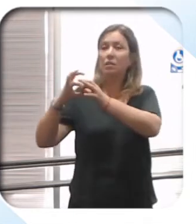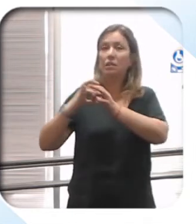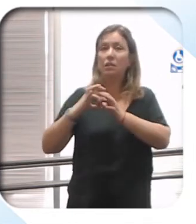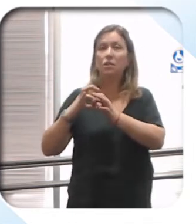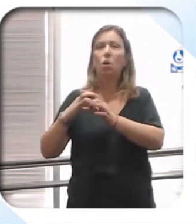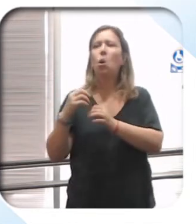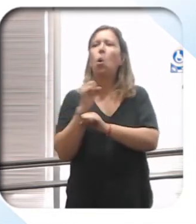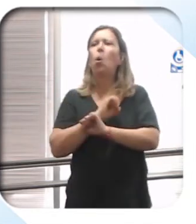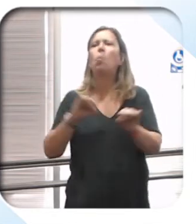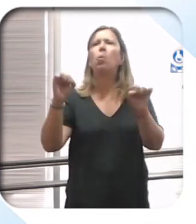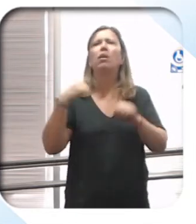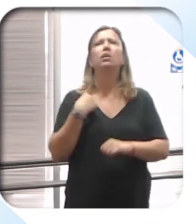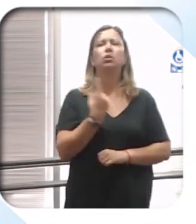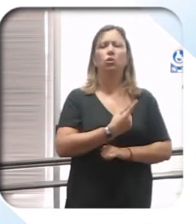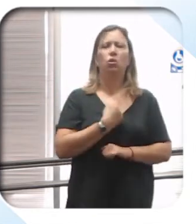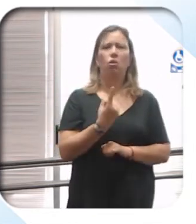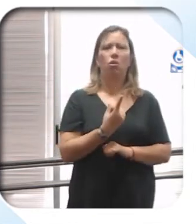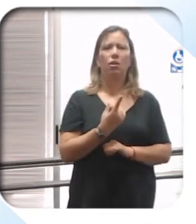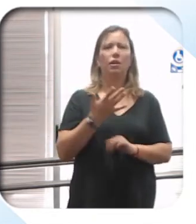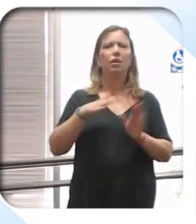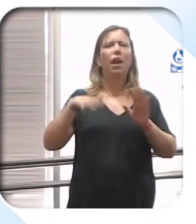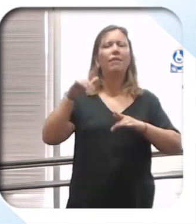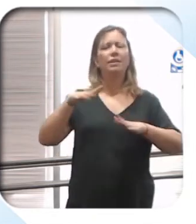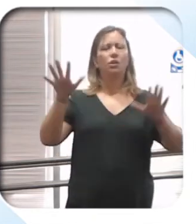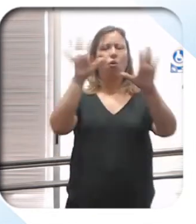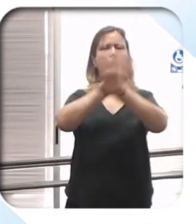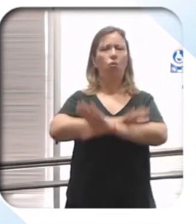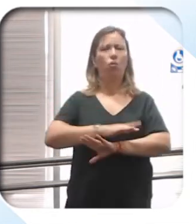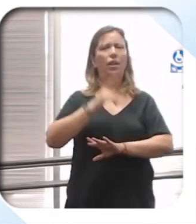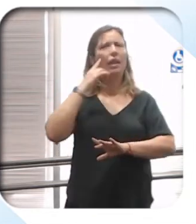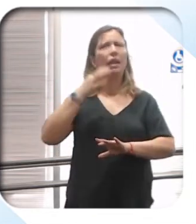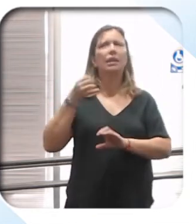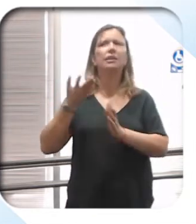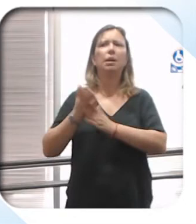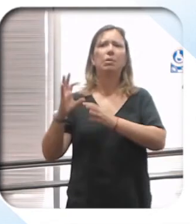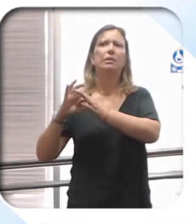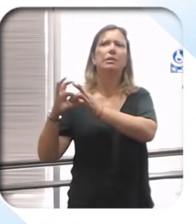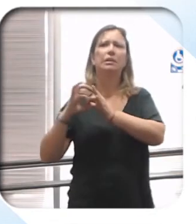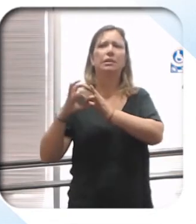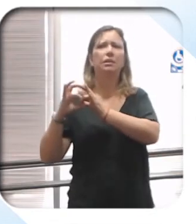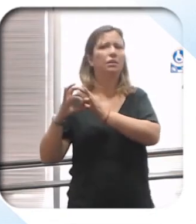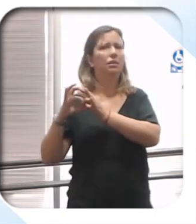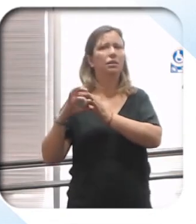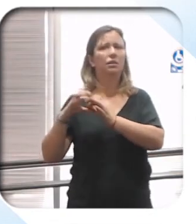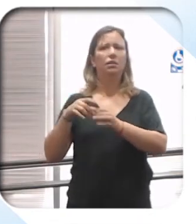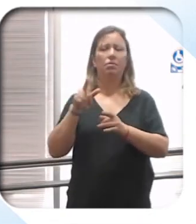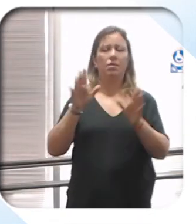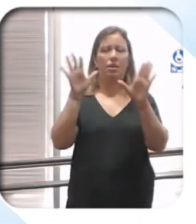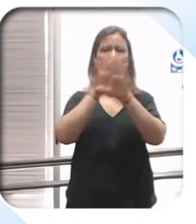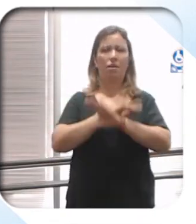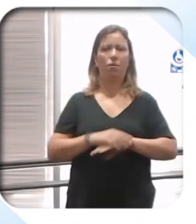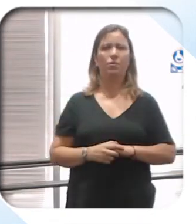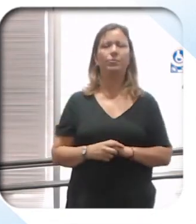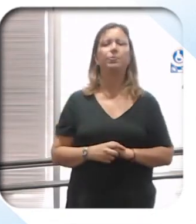severa no puede ser autónomo, entonces se juntan esos dos, se hacen como ecuaciones que son equívocas.